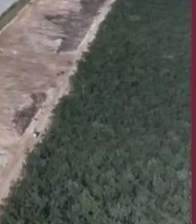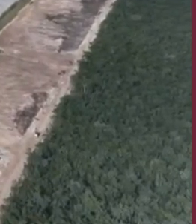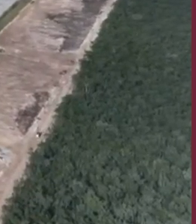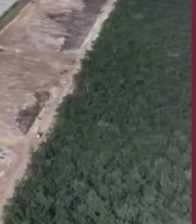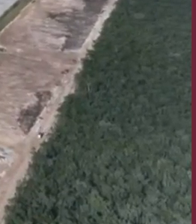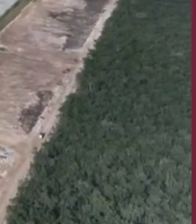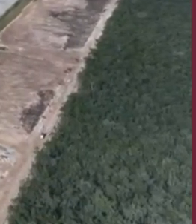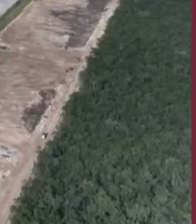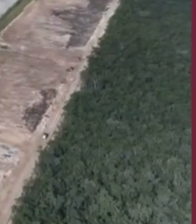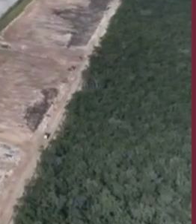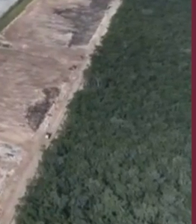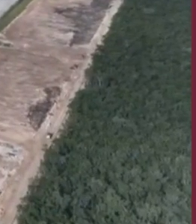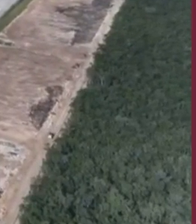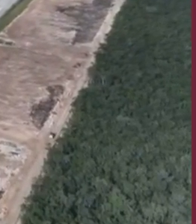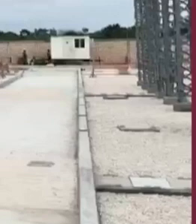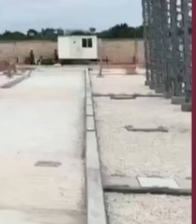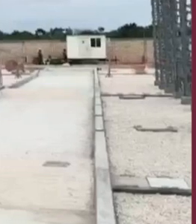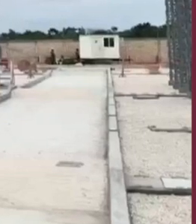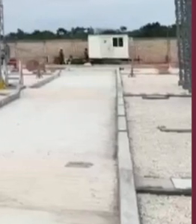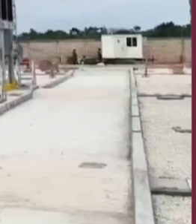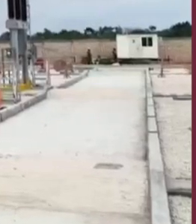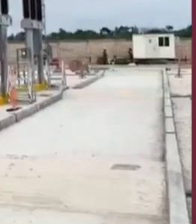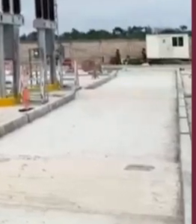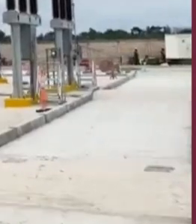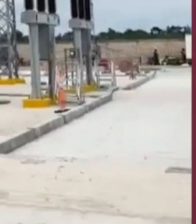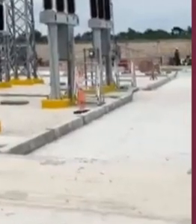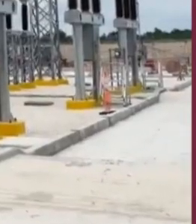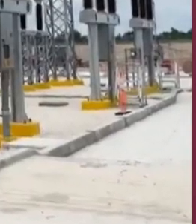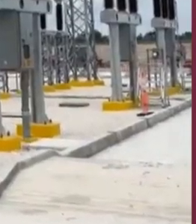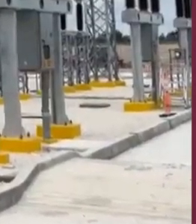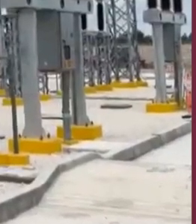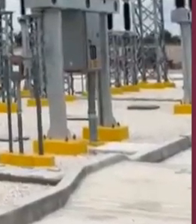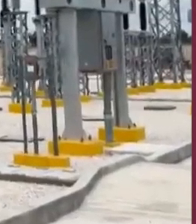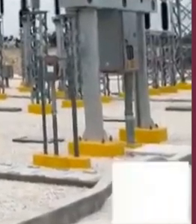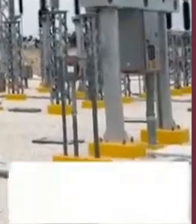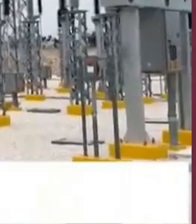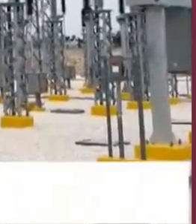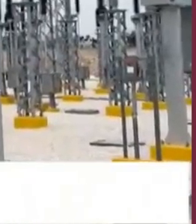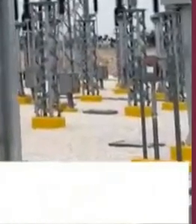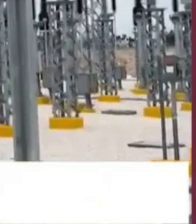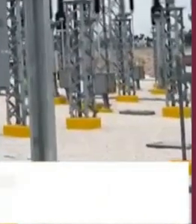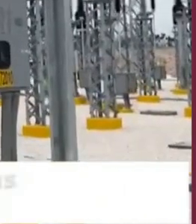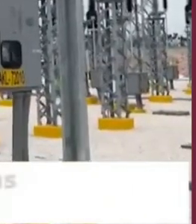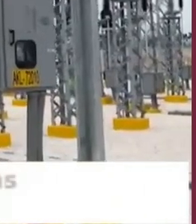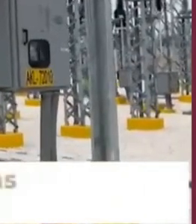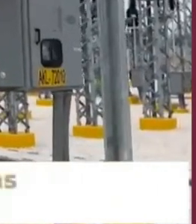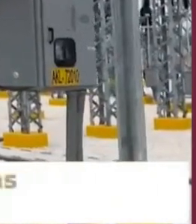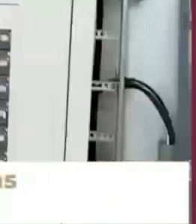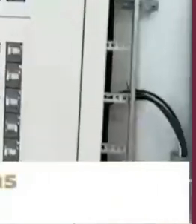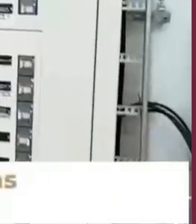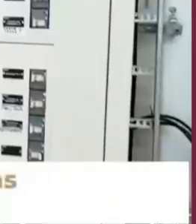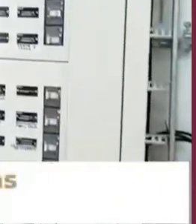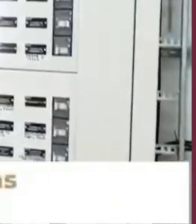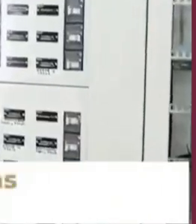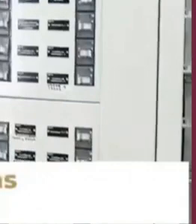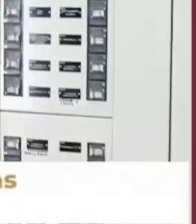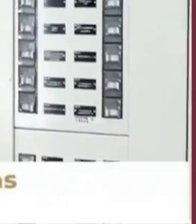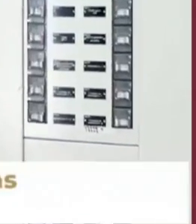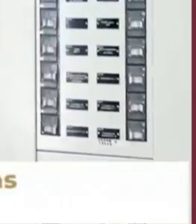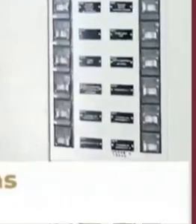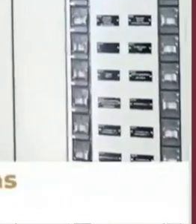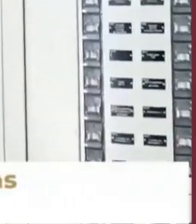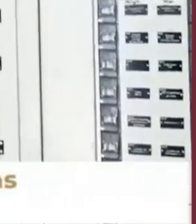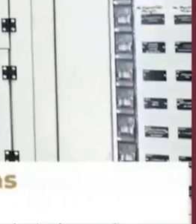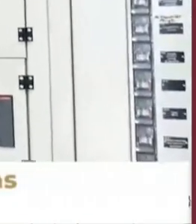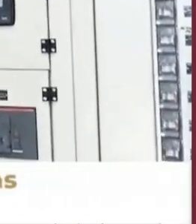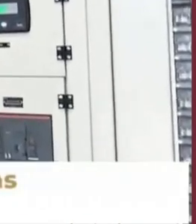espacio aéreo mexicano. Igualmente se modernizó la actual subestación eléctrica Tulum de la Comisión Federal de Electricidad